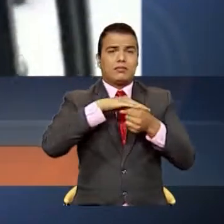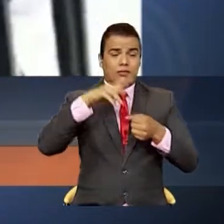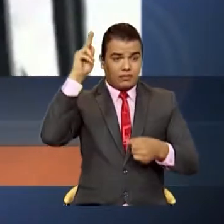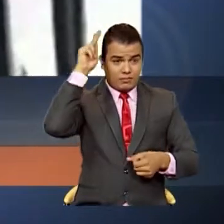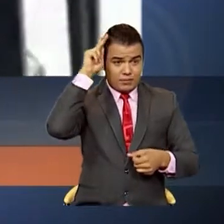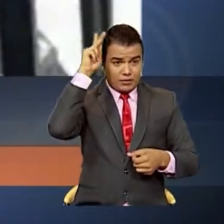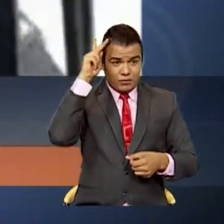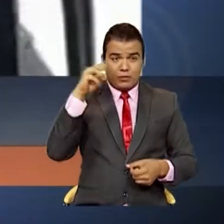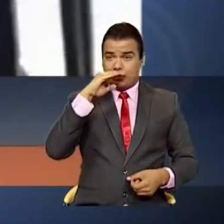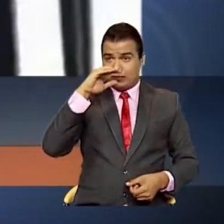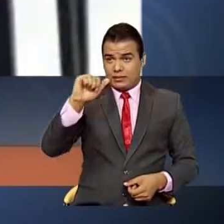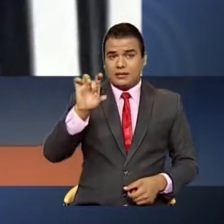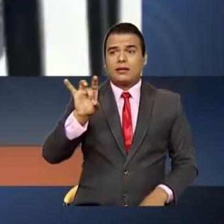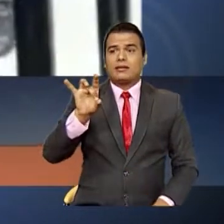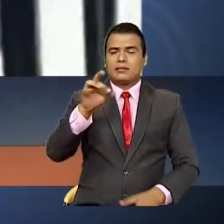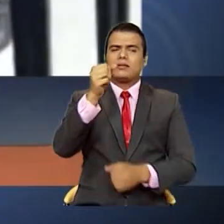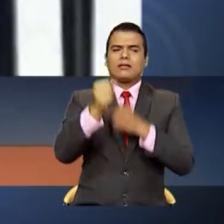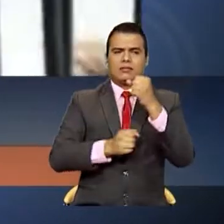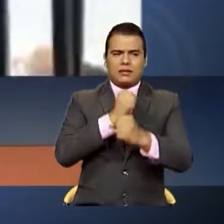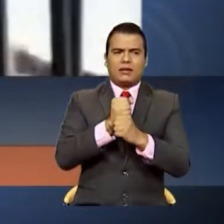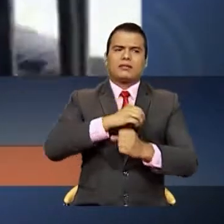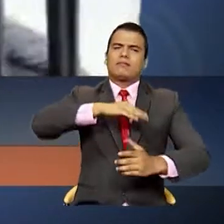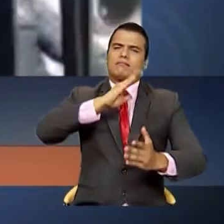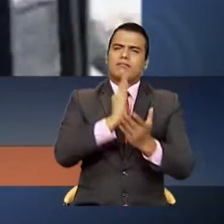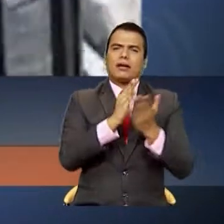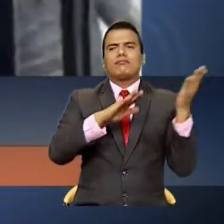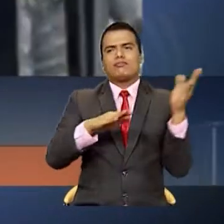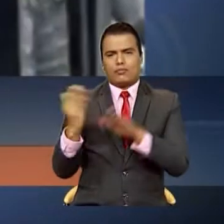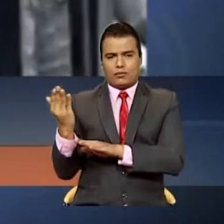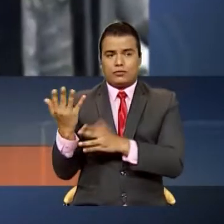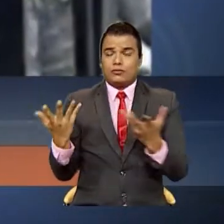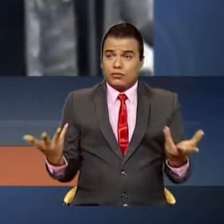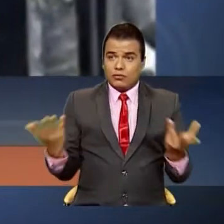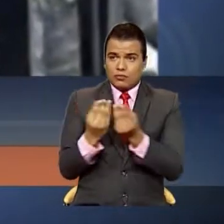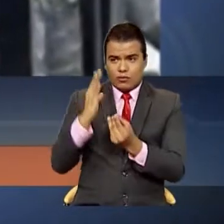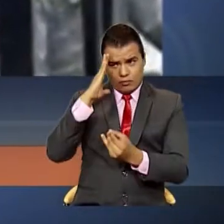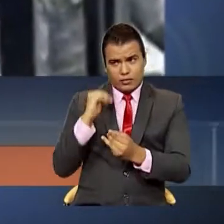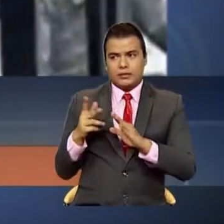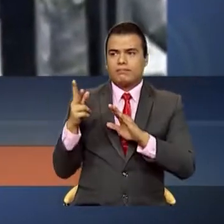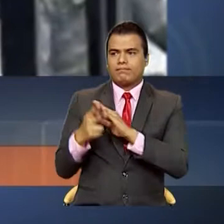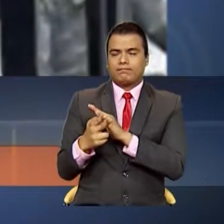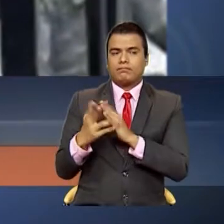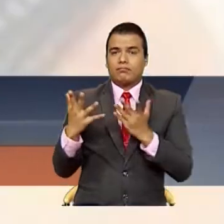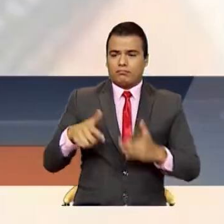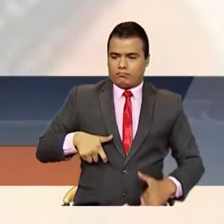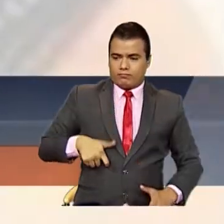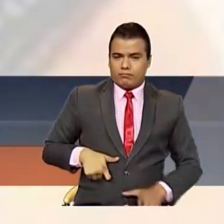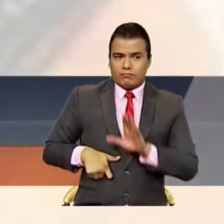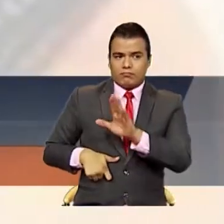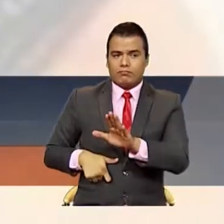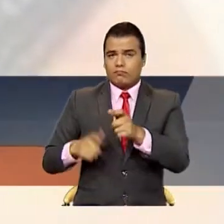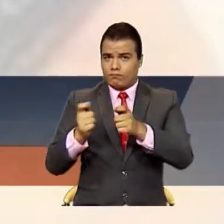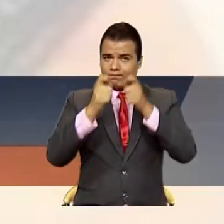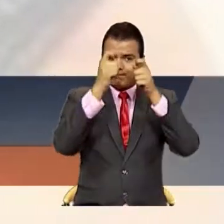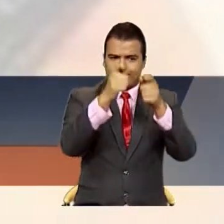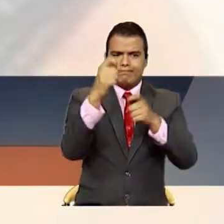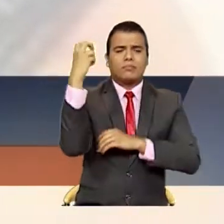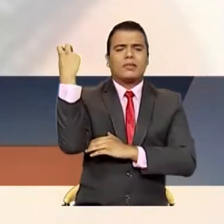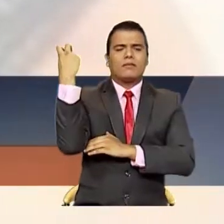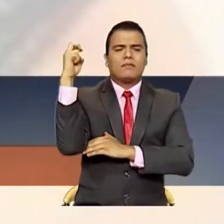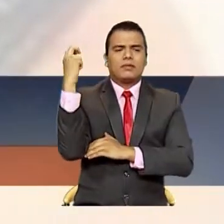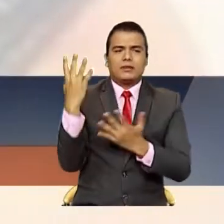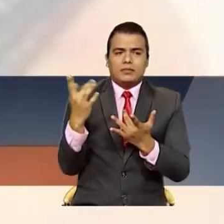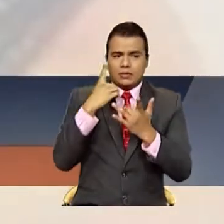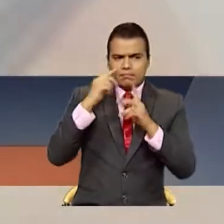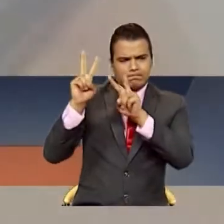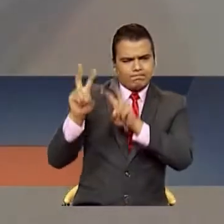una niña de 15 años resultó muerta. Los uniformados fueron apartados de su cargo, sus armas de dotación pasaron a manos de la fiscalía mientras